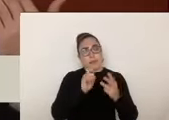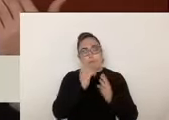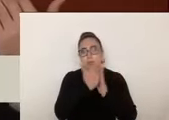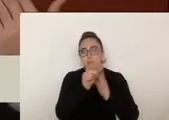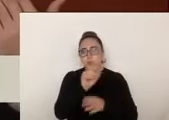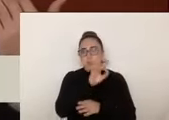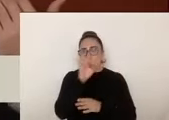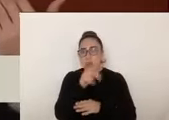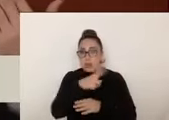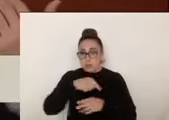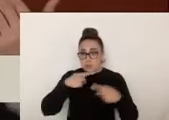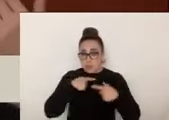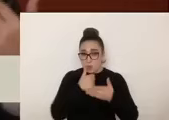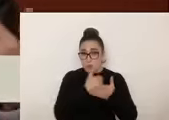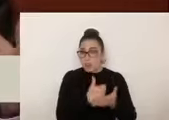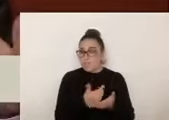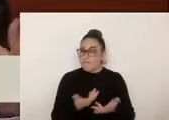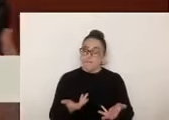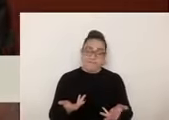el que ayudaba.